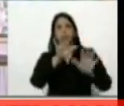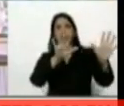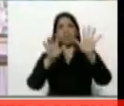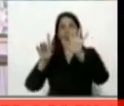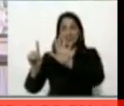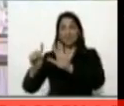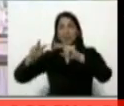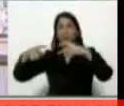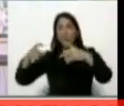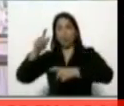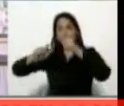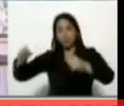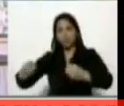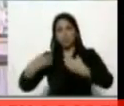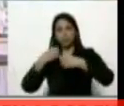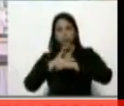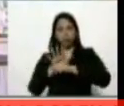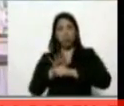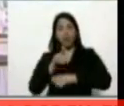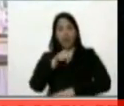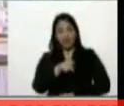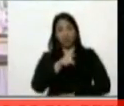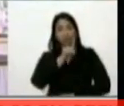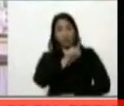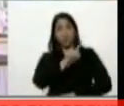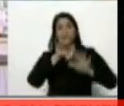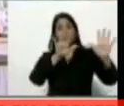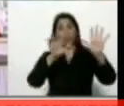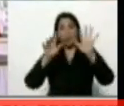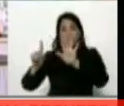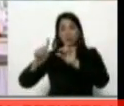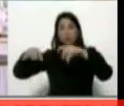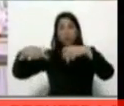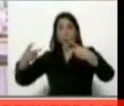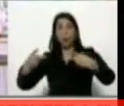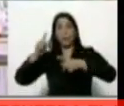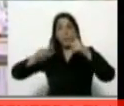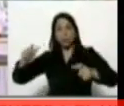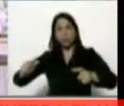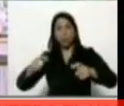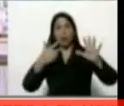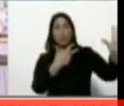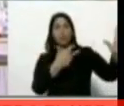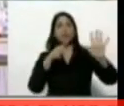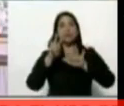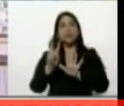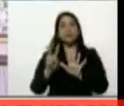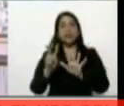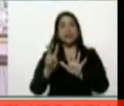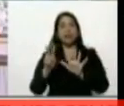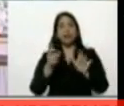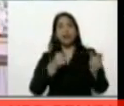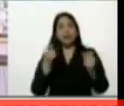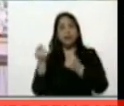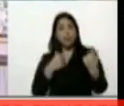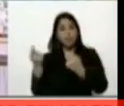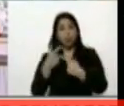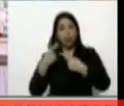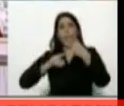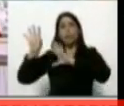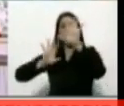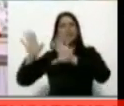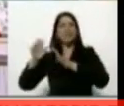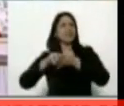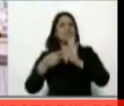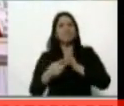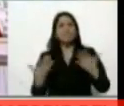el visto bueno para violentar a venezolanos que están haciendo cola para cargar gasolina. Iris Varela es la que está a